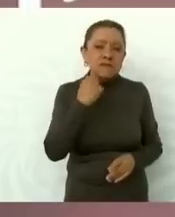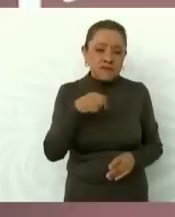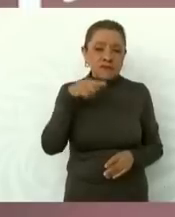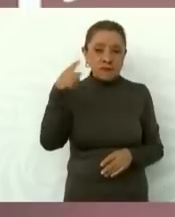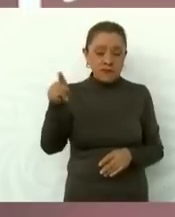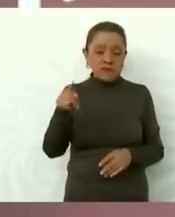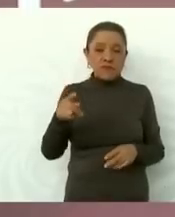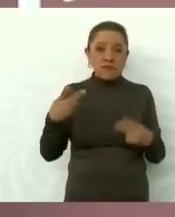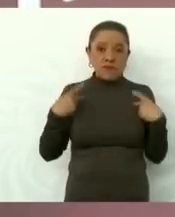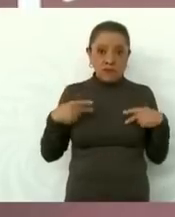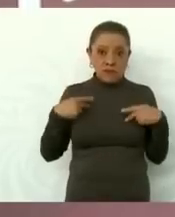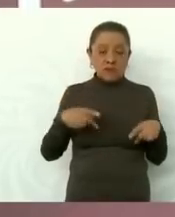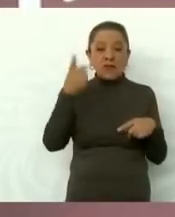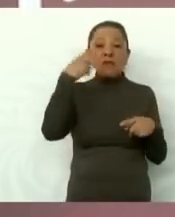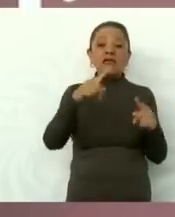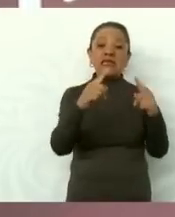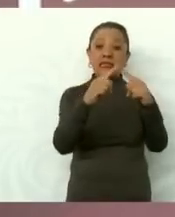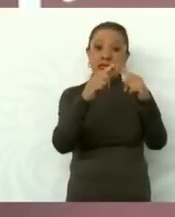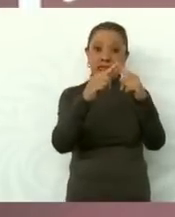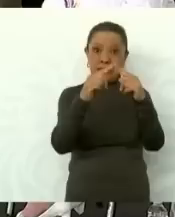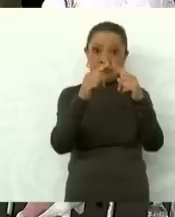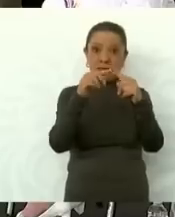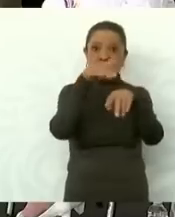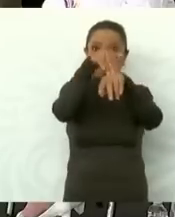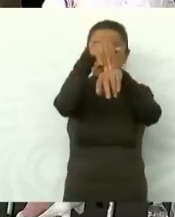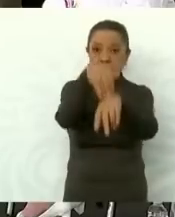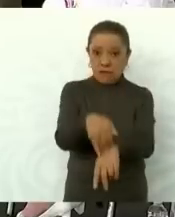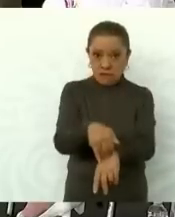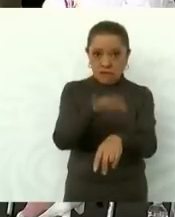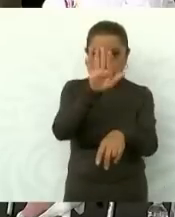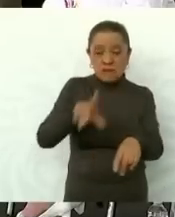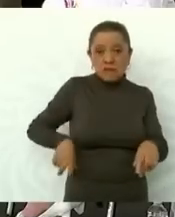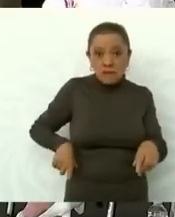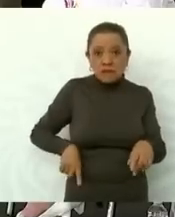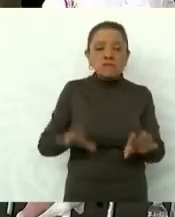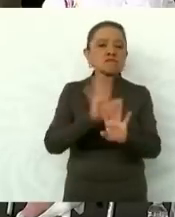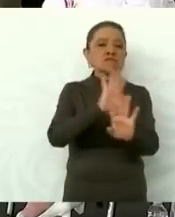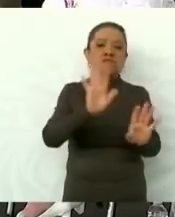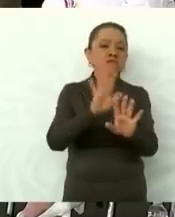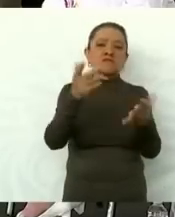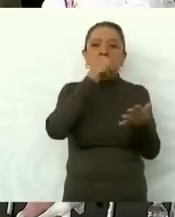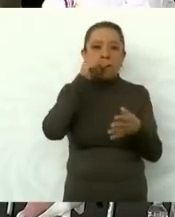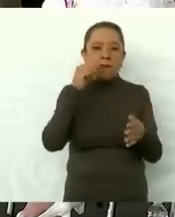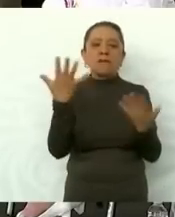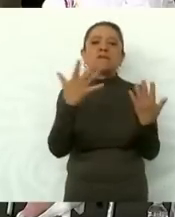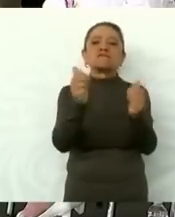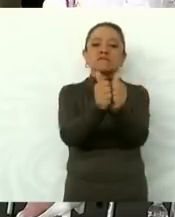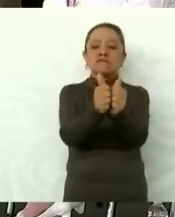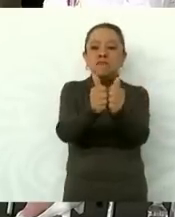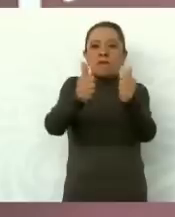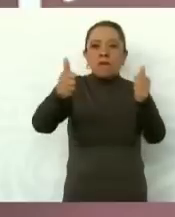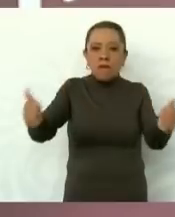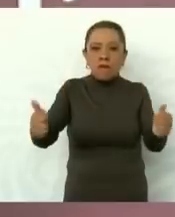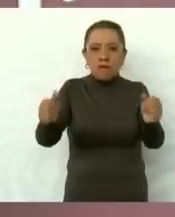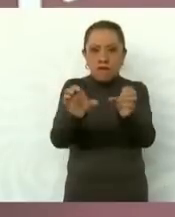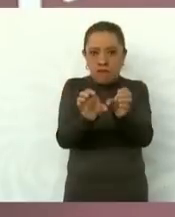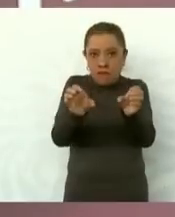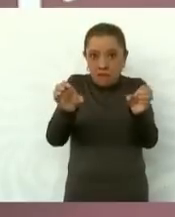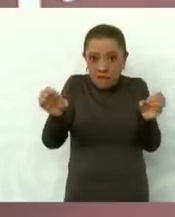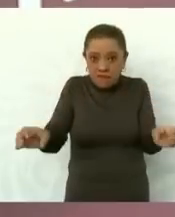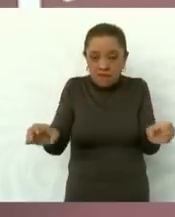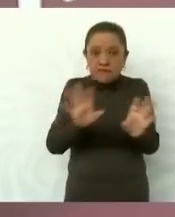que la Iglesia fuera la religión o las religiones diversas y que el Estado fuera un Estado